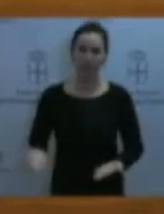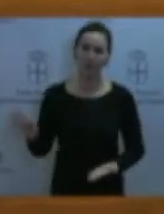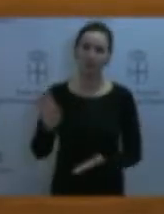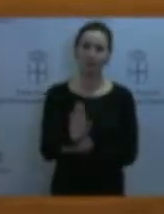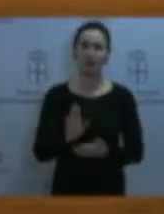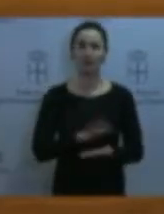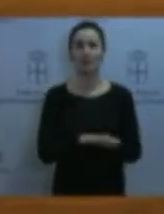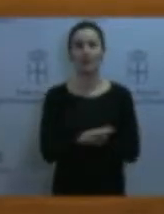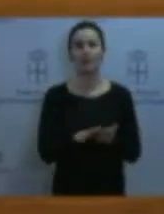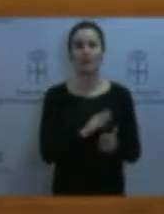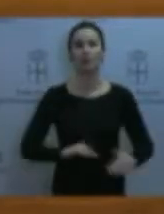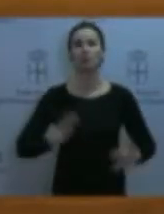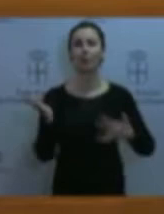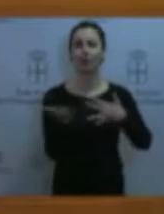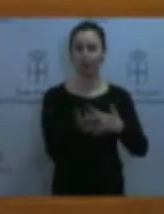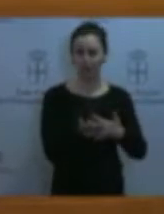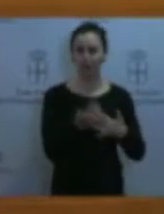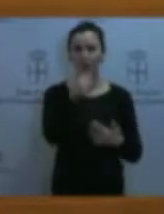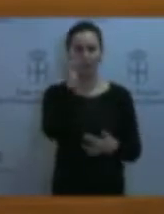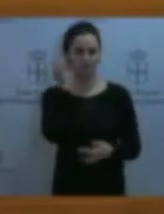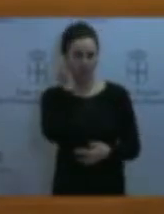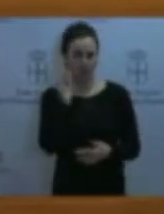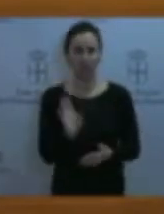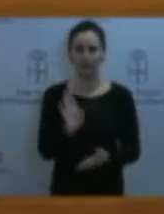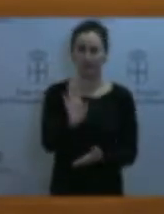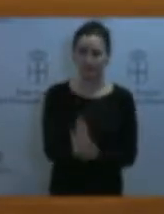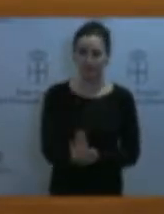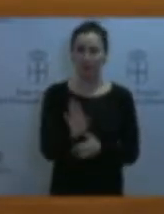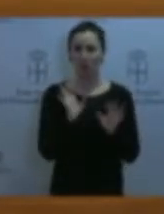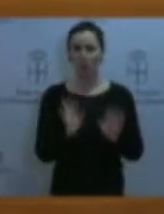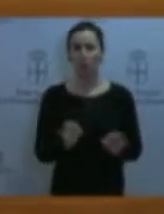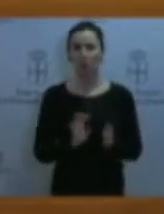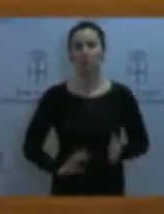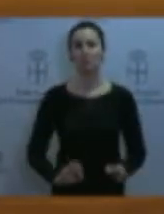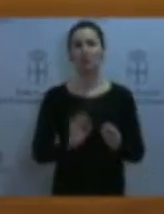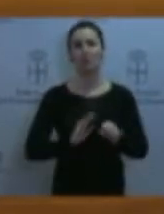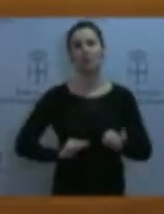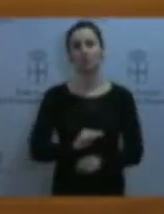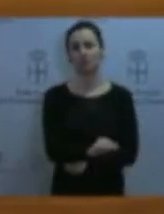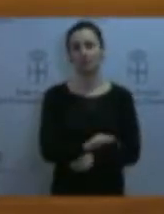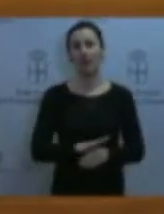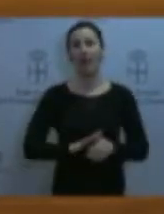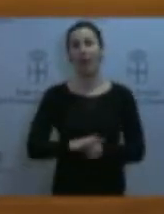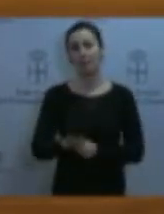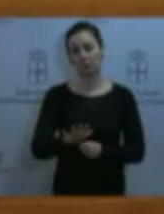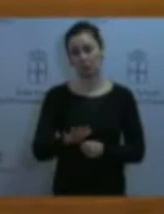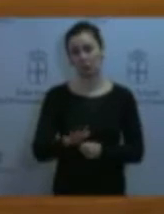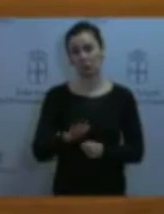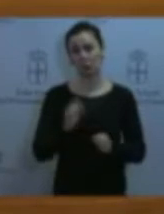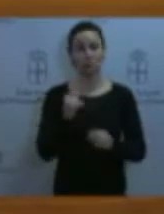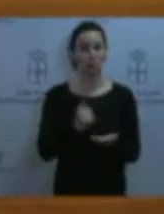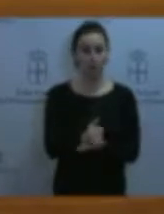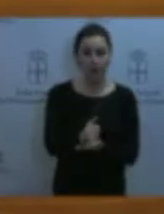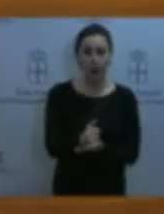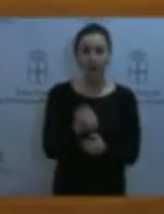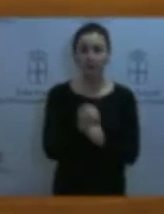del tratamiento prioritario de ayudas específicas en el entorno rural que mejore la empleabilidad y las iniciativas de emprendimiento y